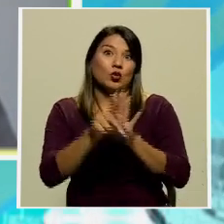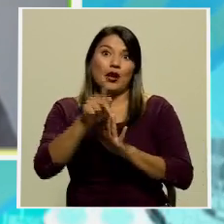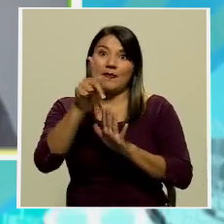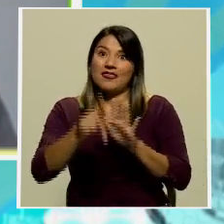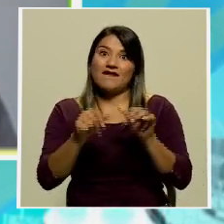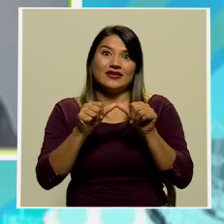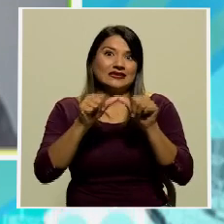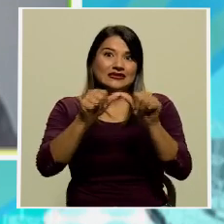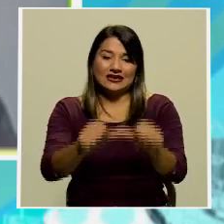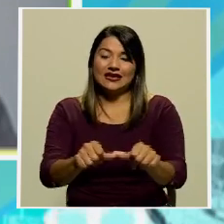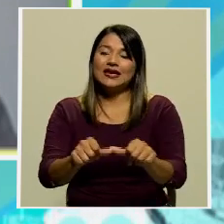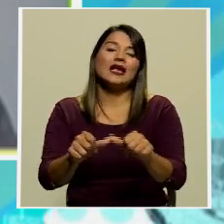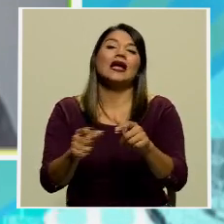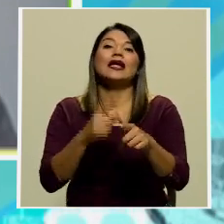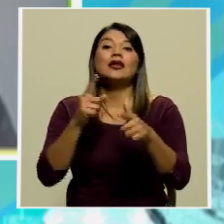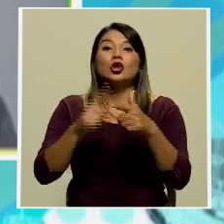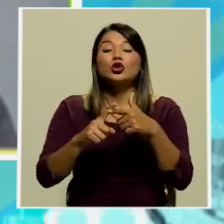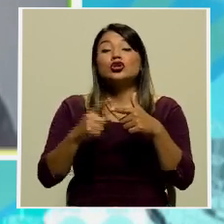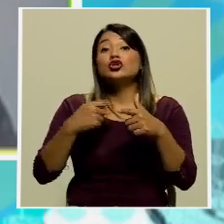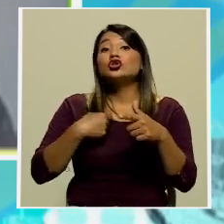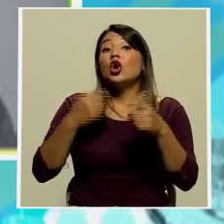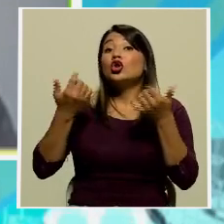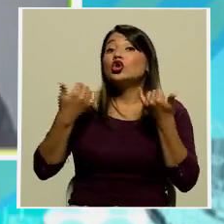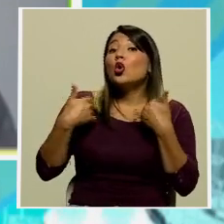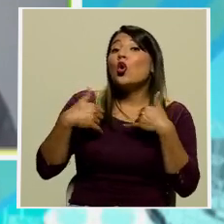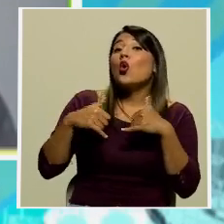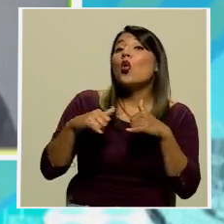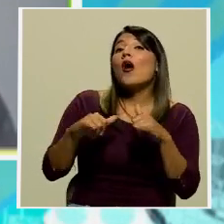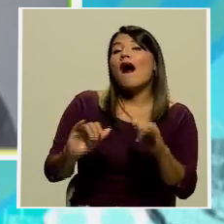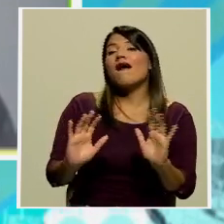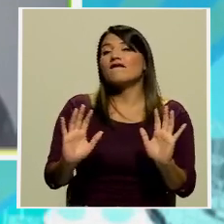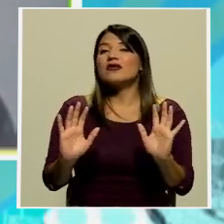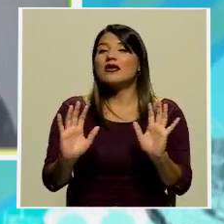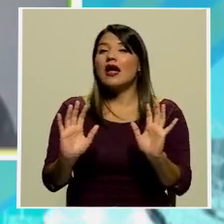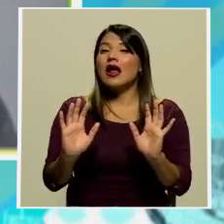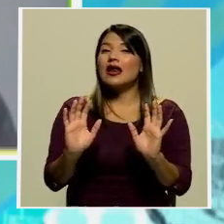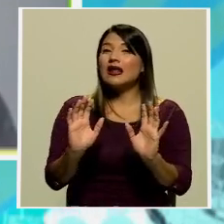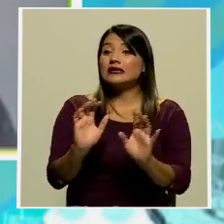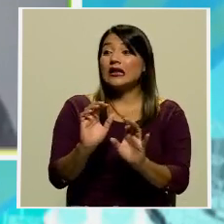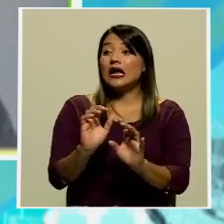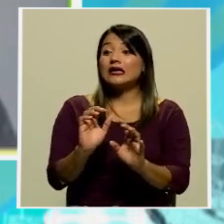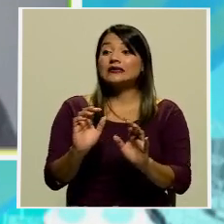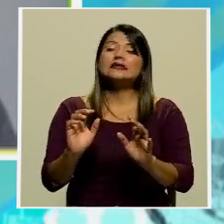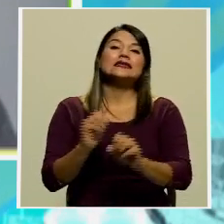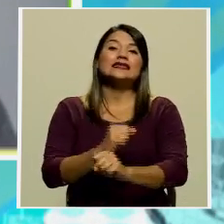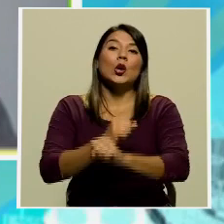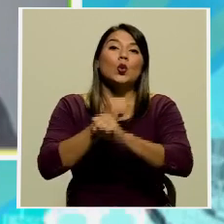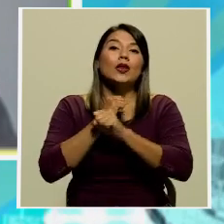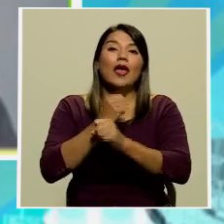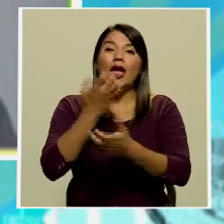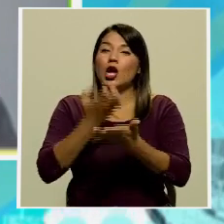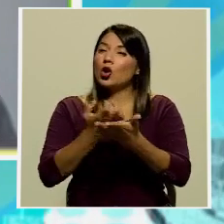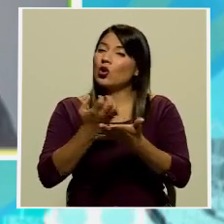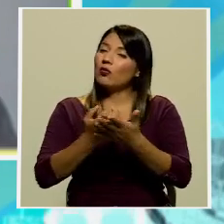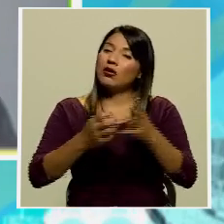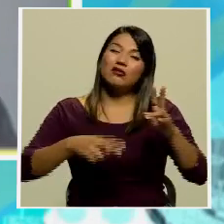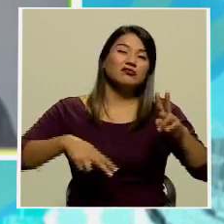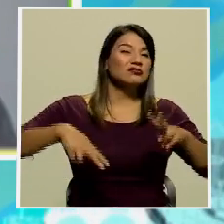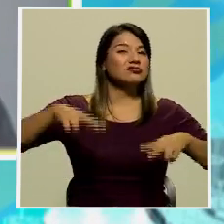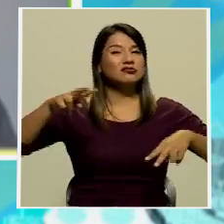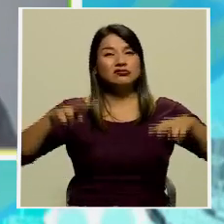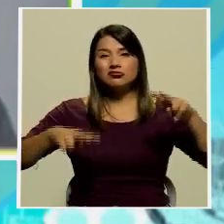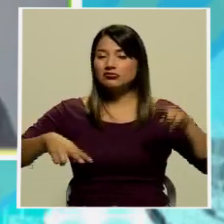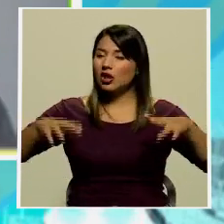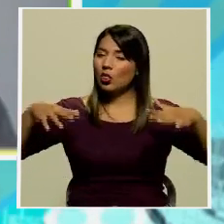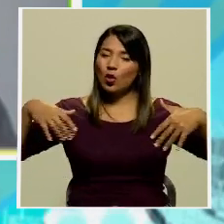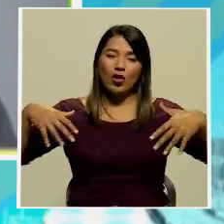yo veo todavía muy oscuro el panorama de estabilización y estamos todavía demasiado en vilo desde